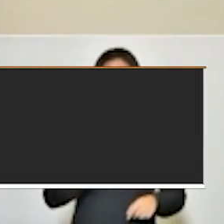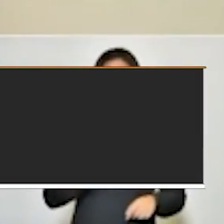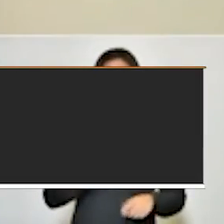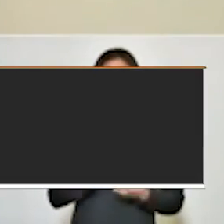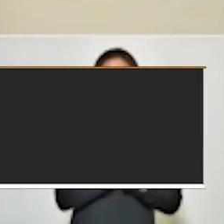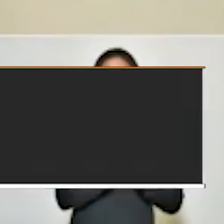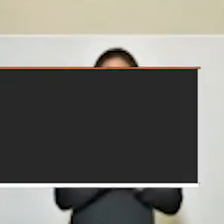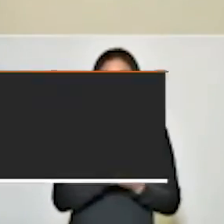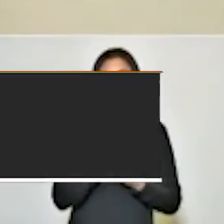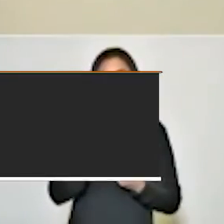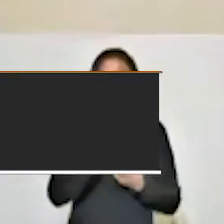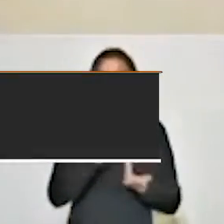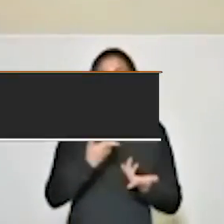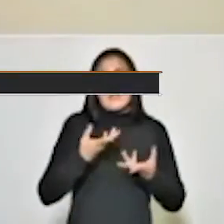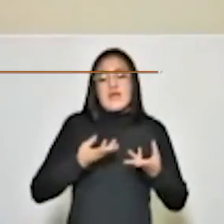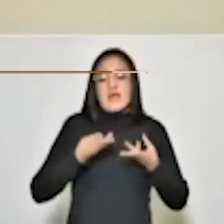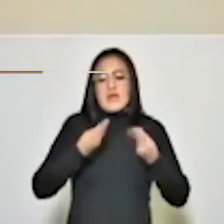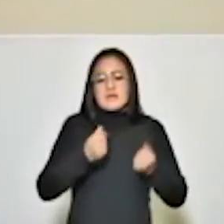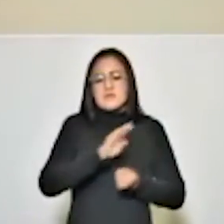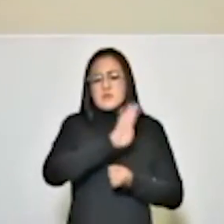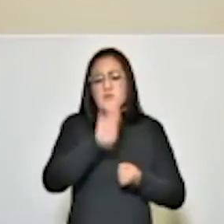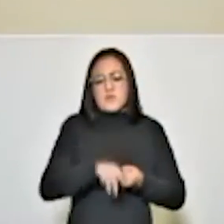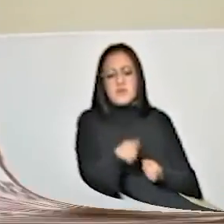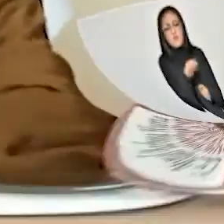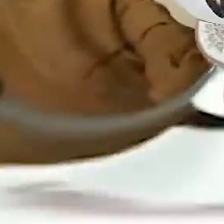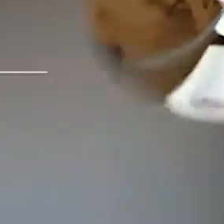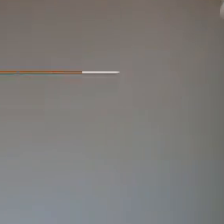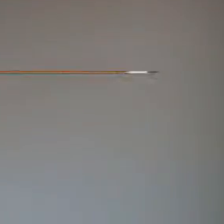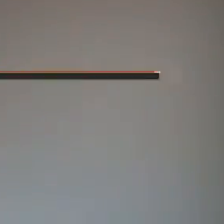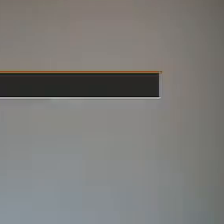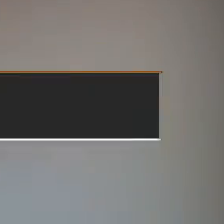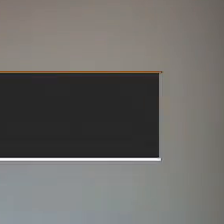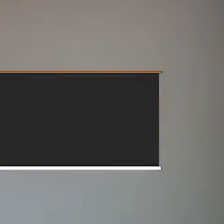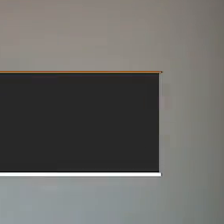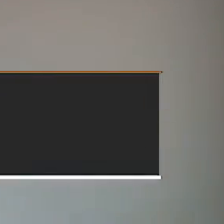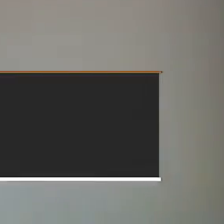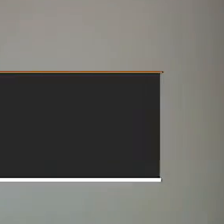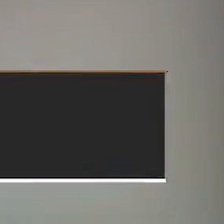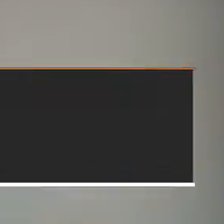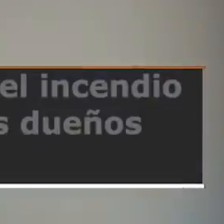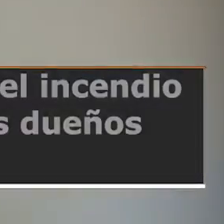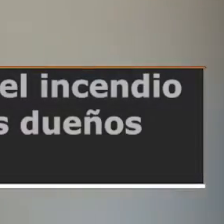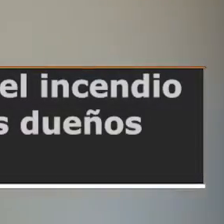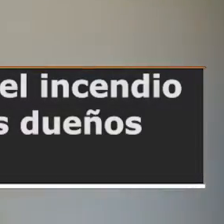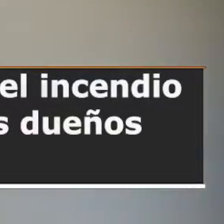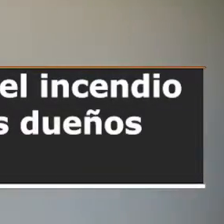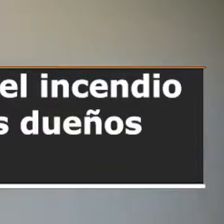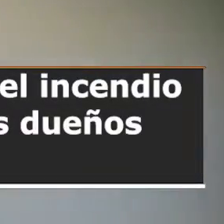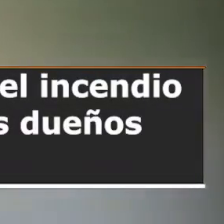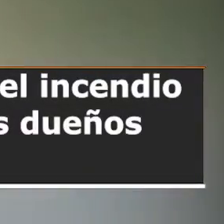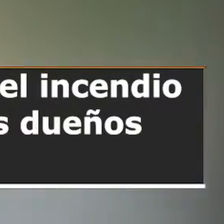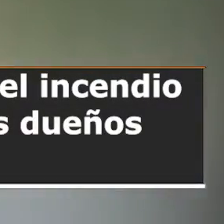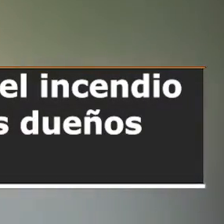cubrir las exequias, los gastos de las exequias. Muy bien, están poniendo claro.